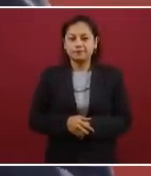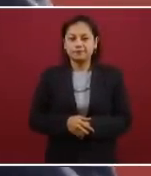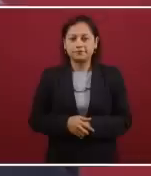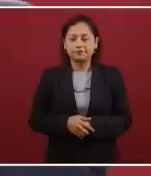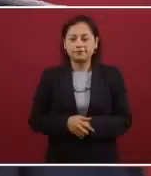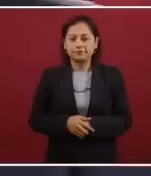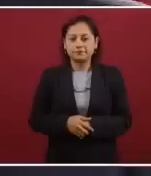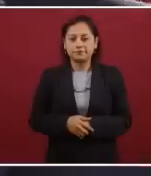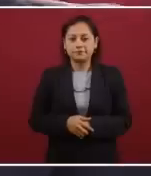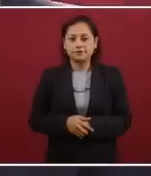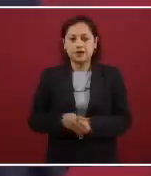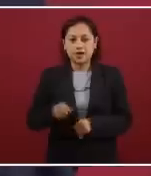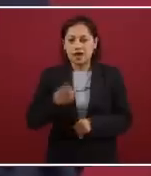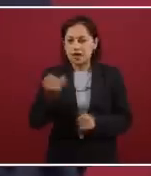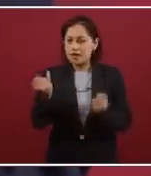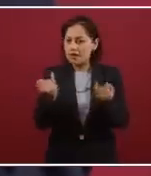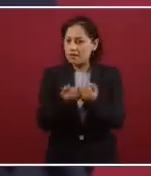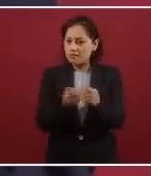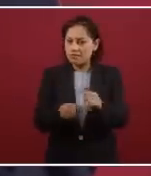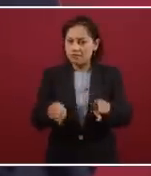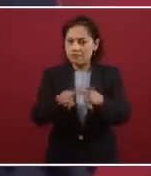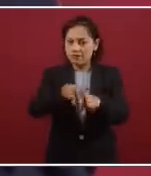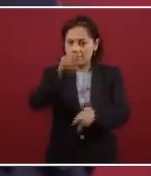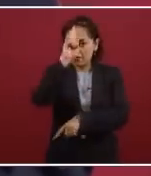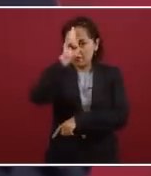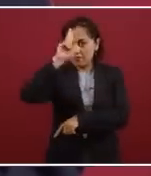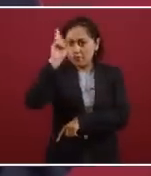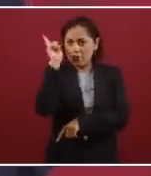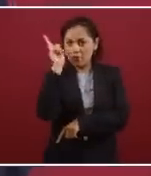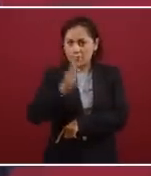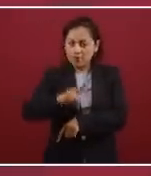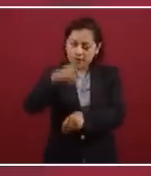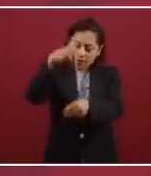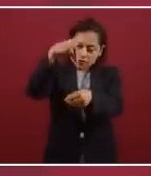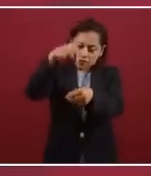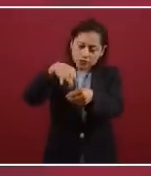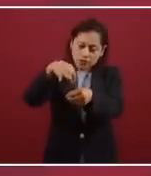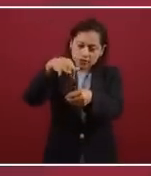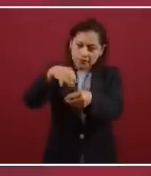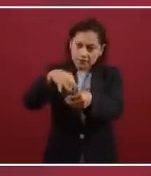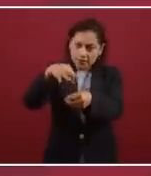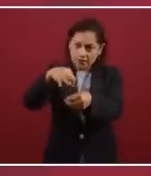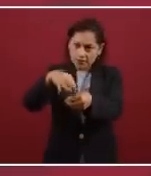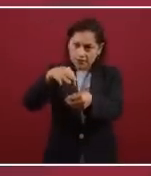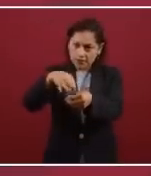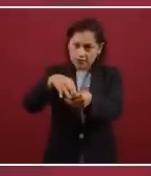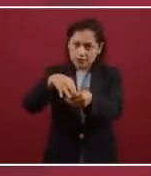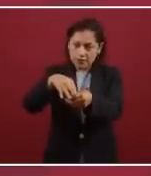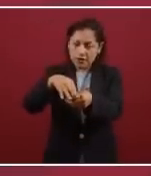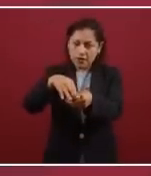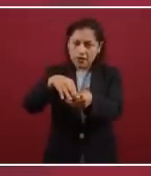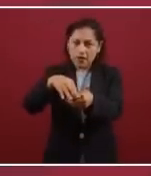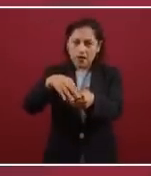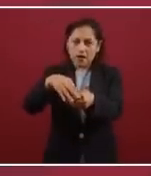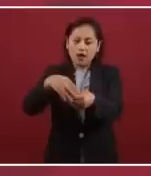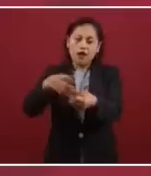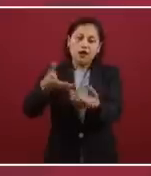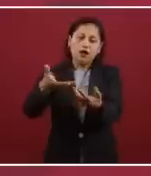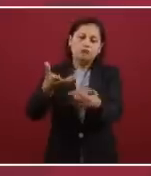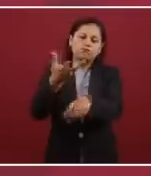las semillas y en particular el maíz transgénico.